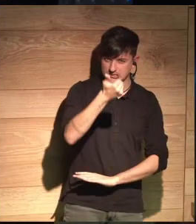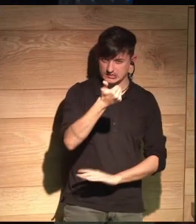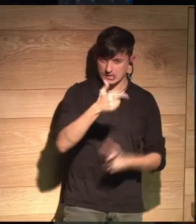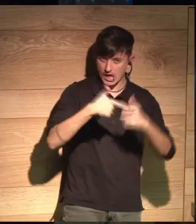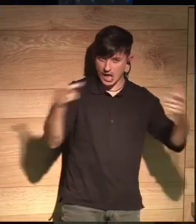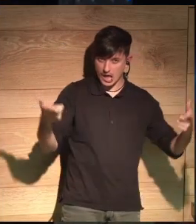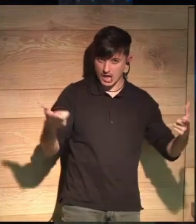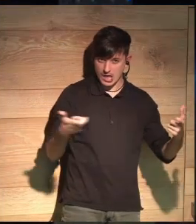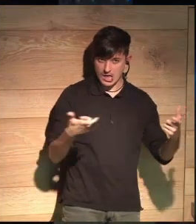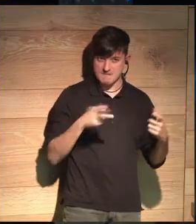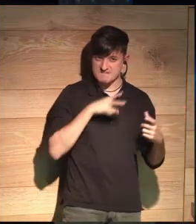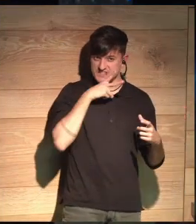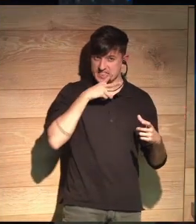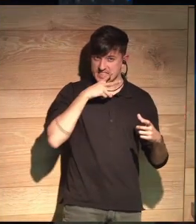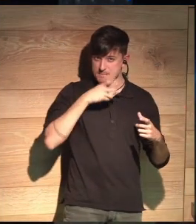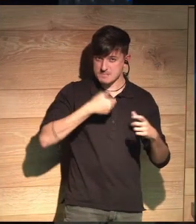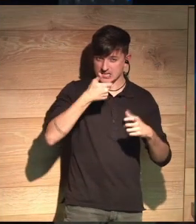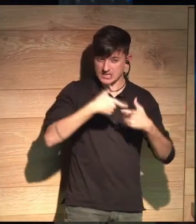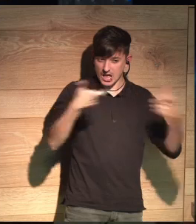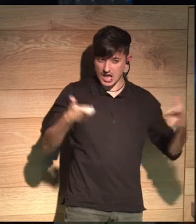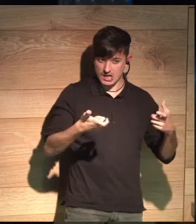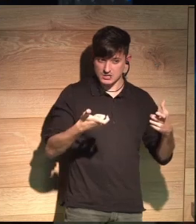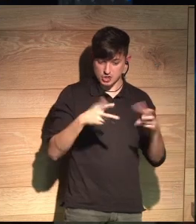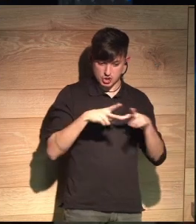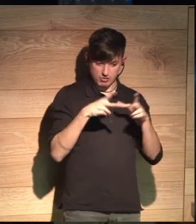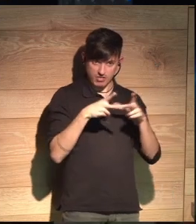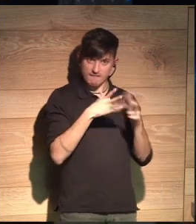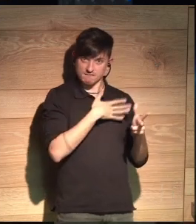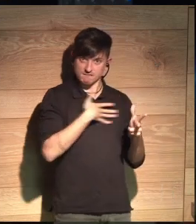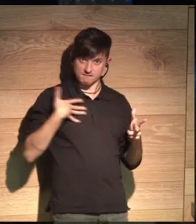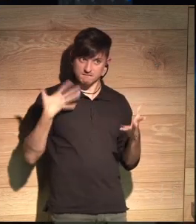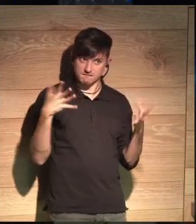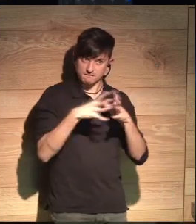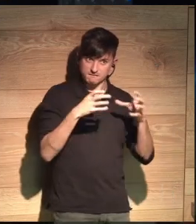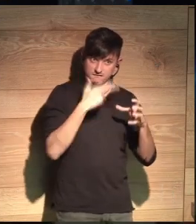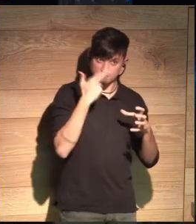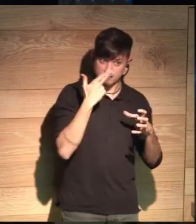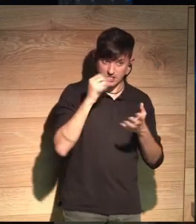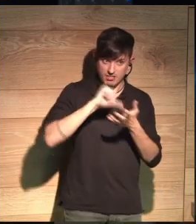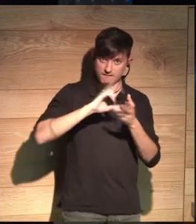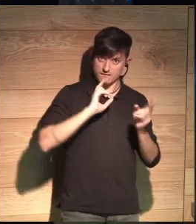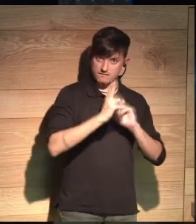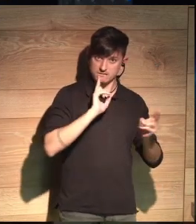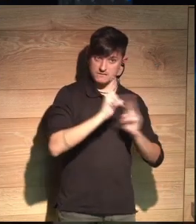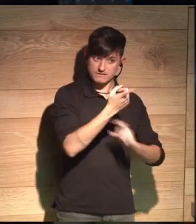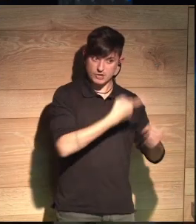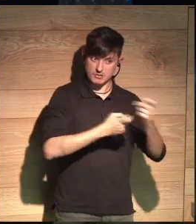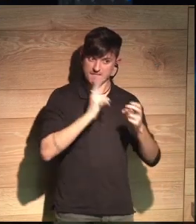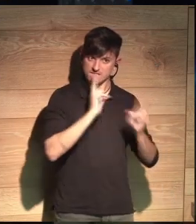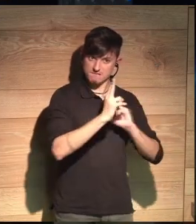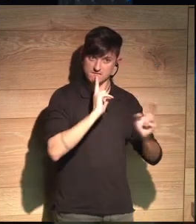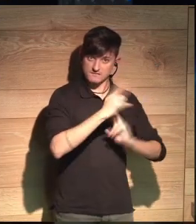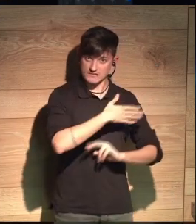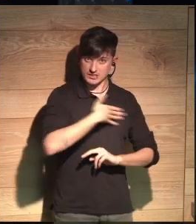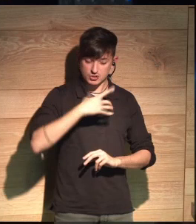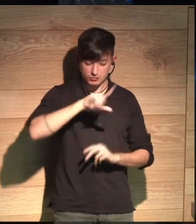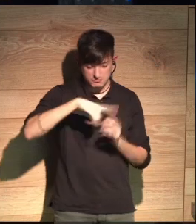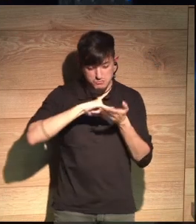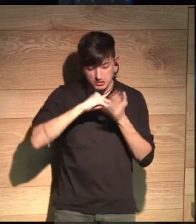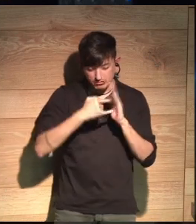más vegetación entonces las ciudades empiezan a implicarse y ellas mismas las ciudades responden a esta información y en el proyecto estamos